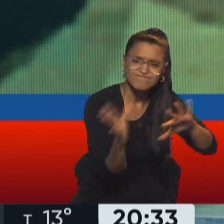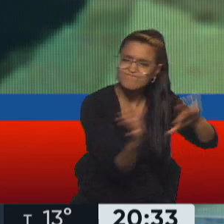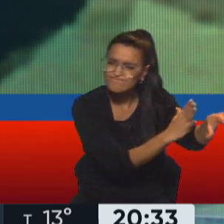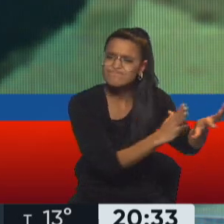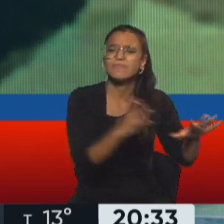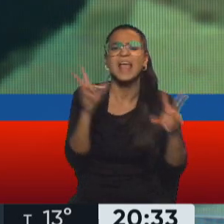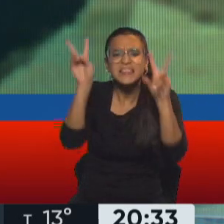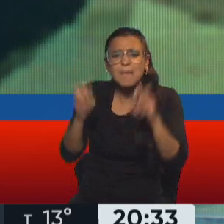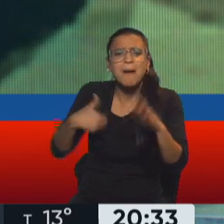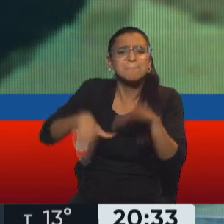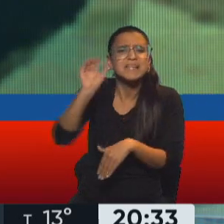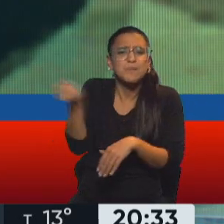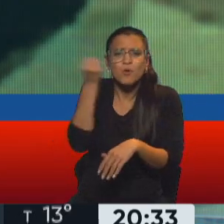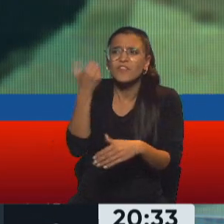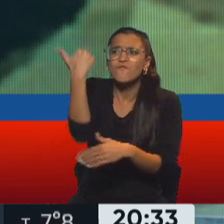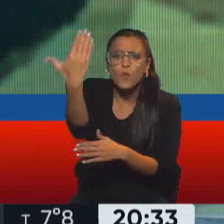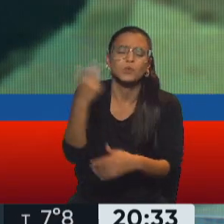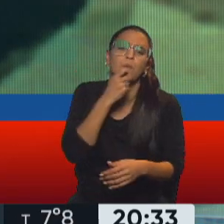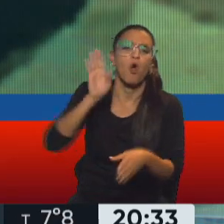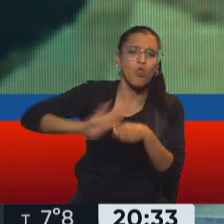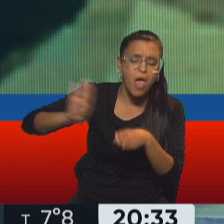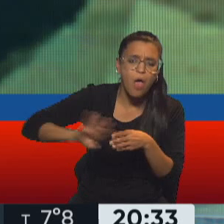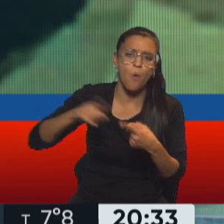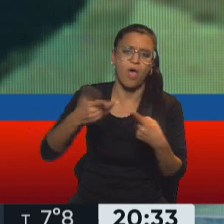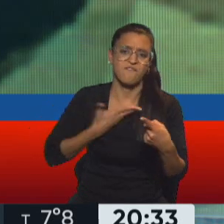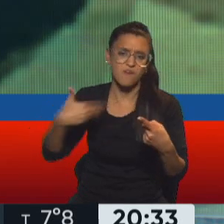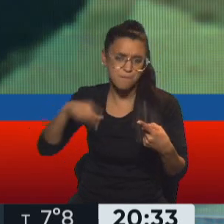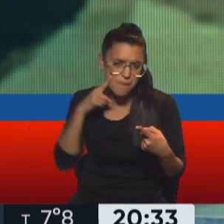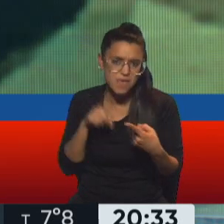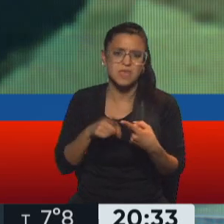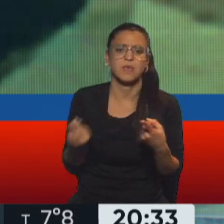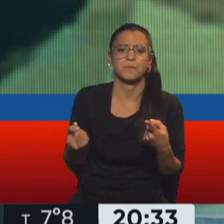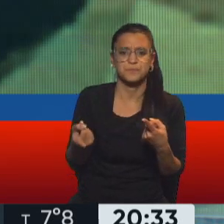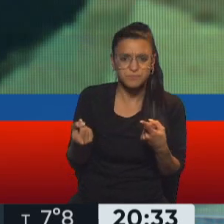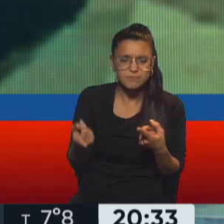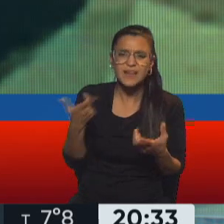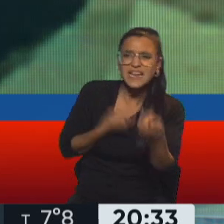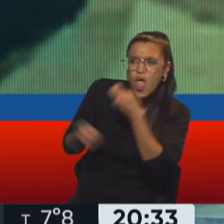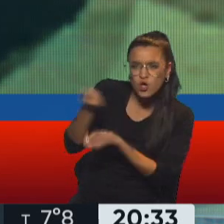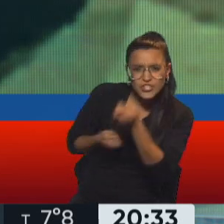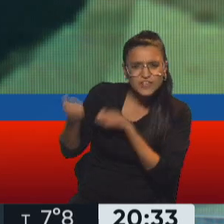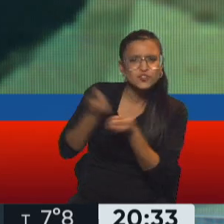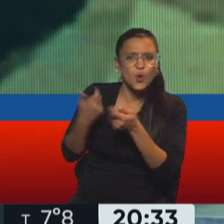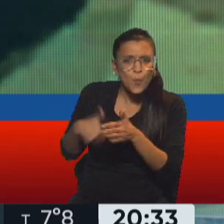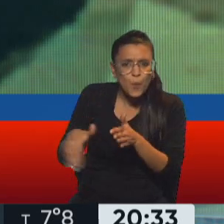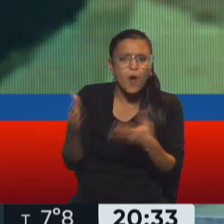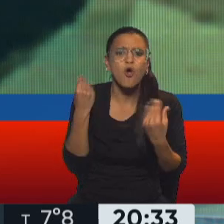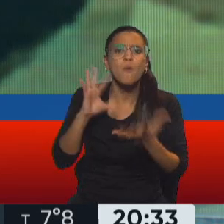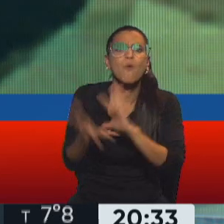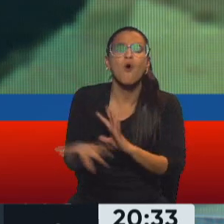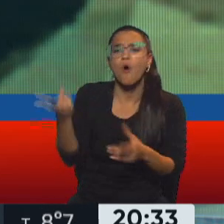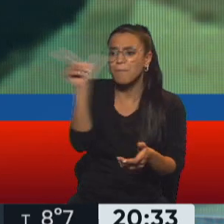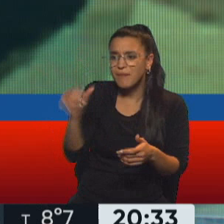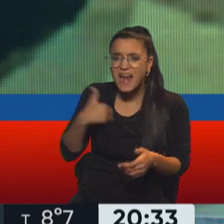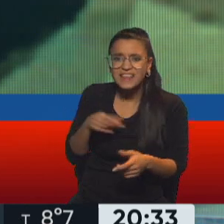más importantes, entre ellos el endeudamiento con el Fondo Monetario Internacional, esa negociación que se viene y qué tipo de país